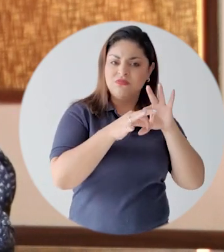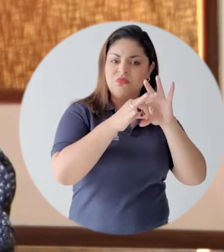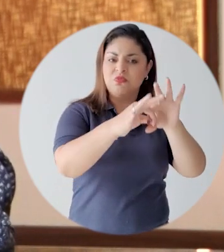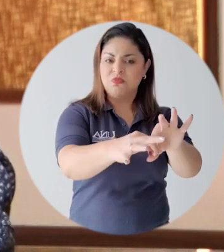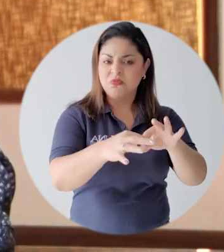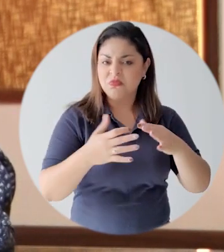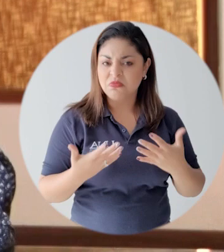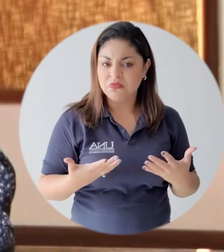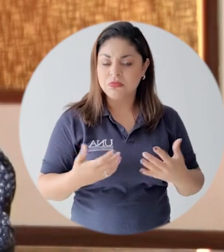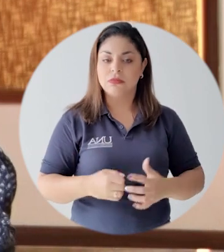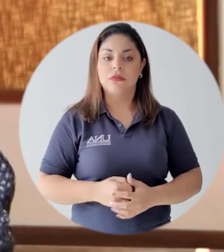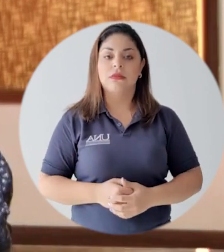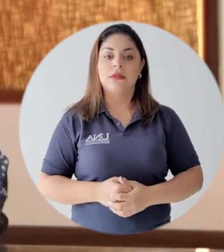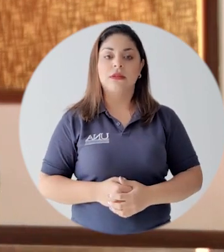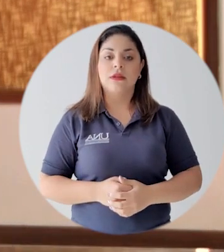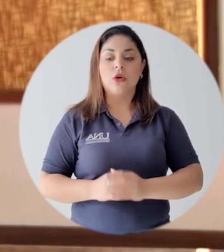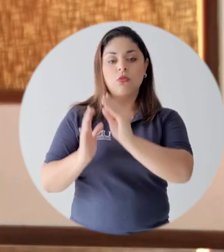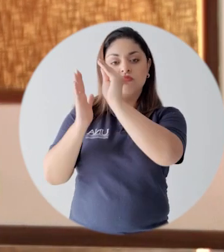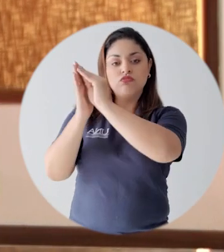un